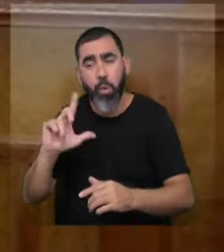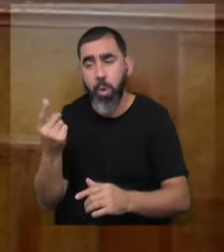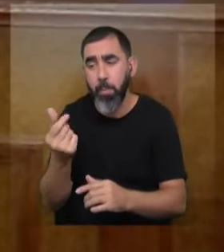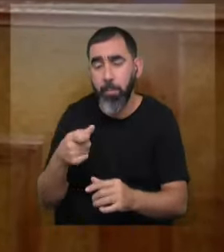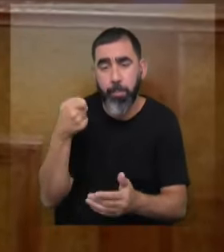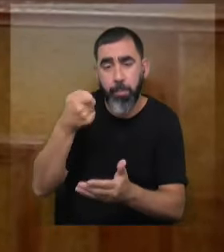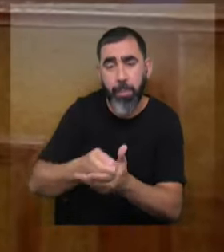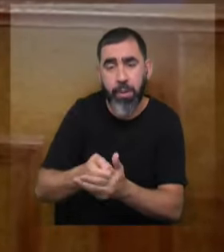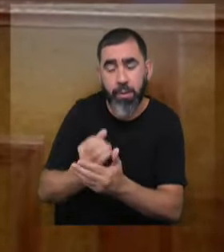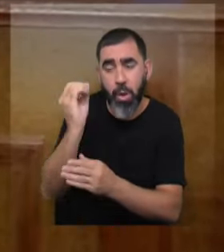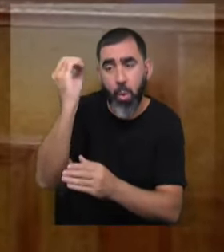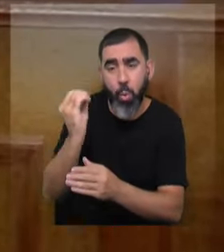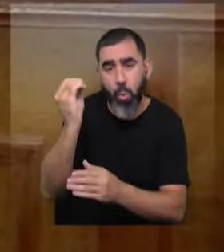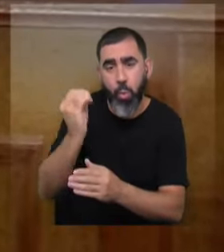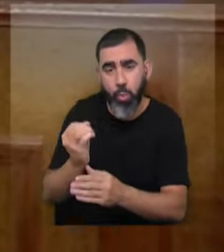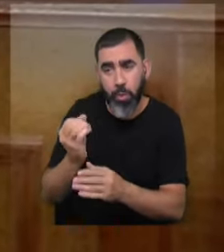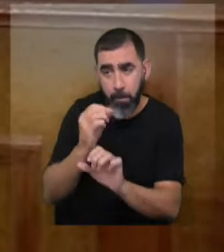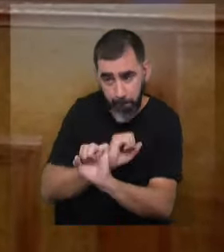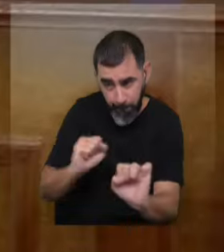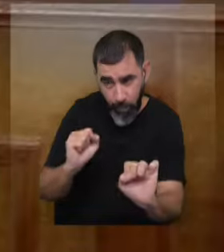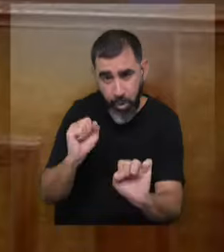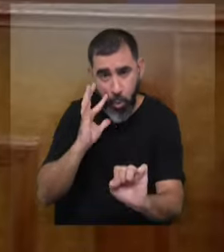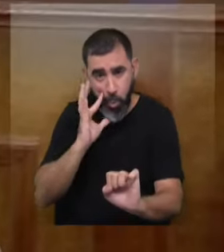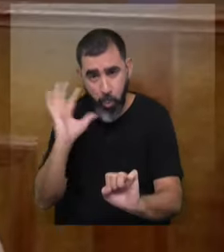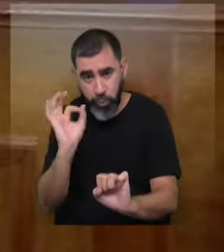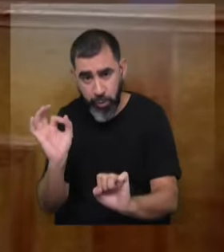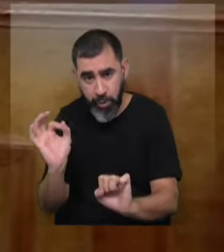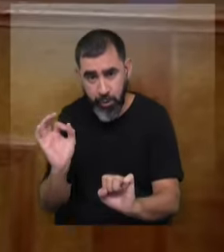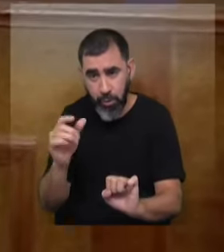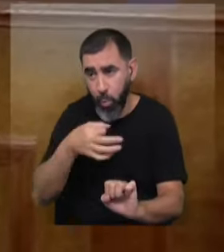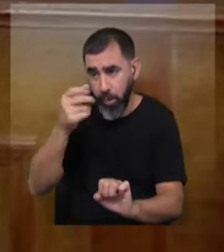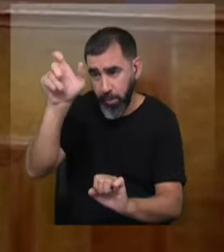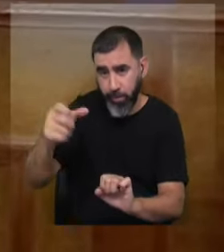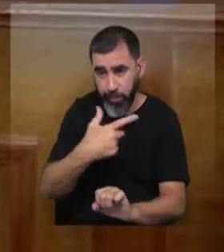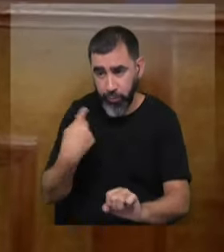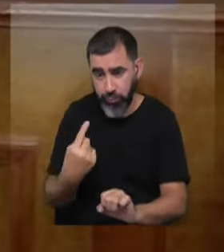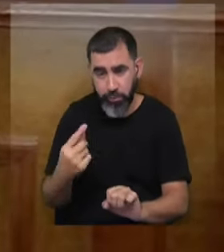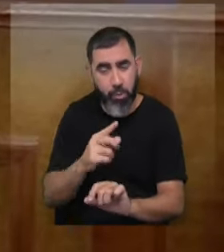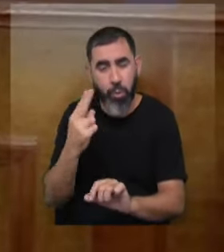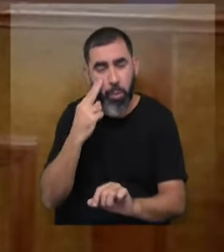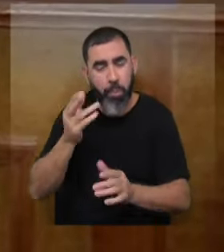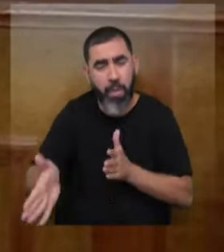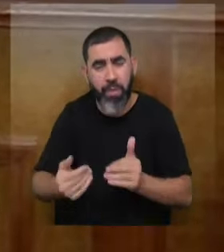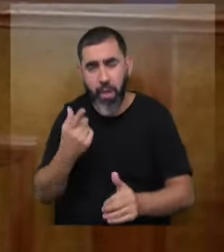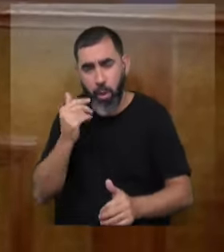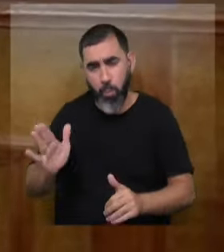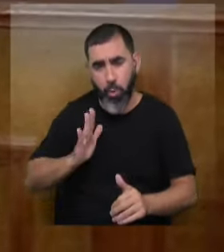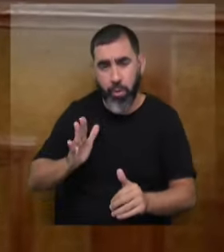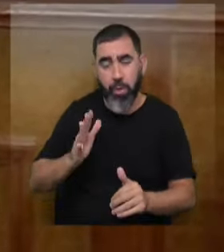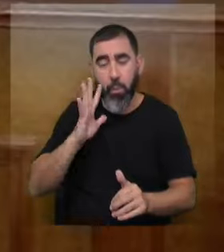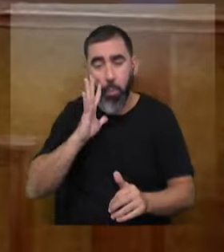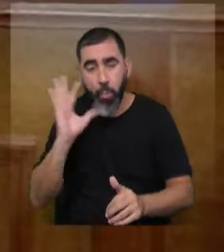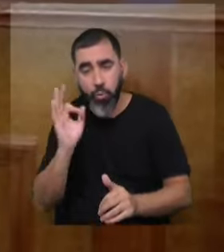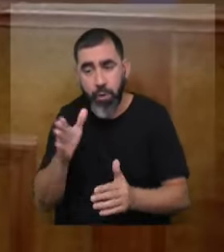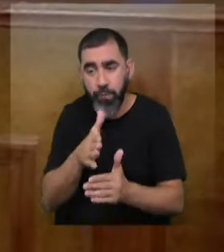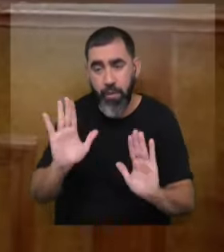para pagar el ómnibus, si tiene las mismas posibilidades que cualquiera de nosotros. Entonces no es un problema de género, es un problema de posibilidades.